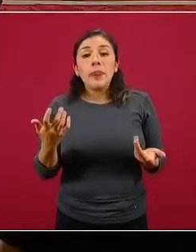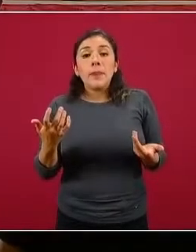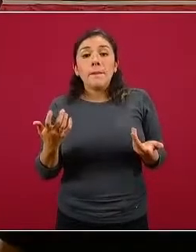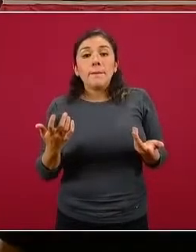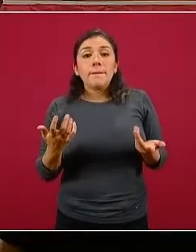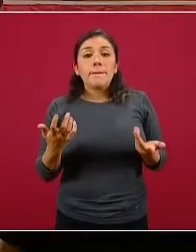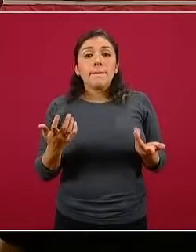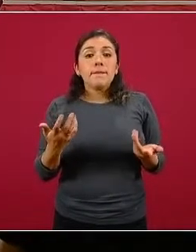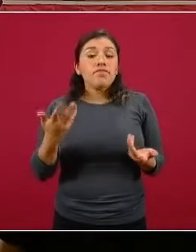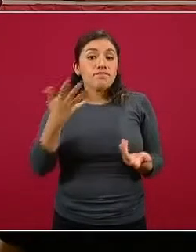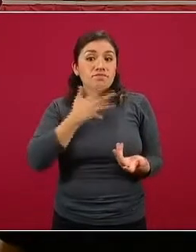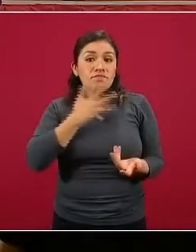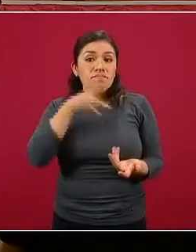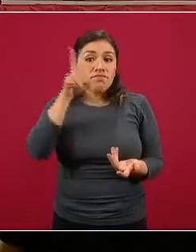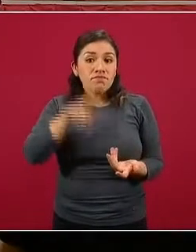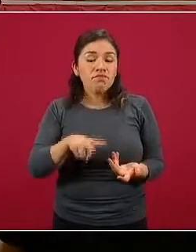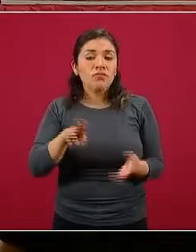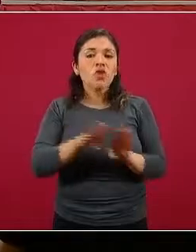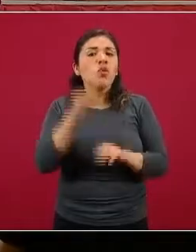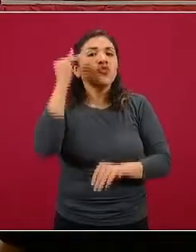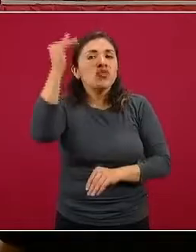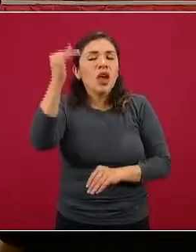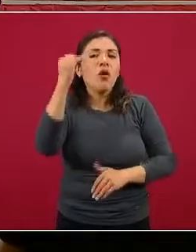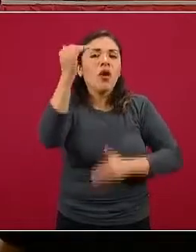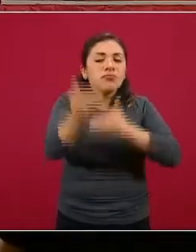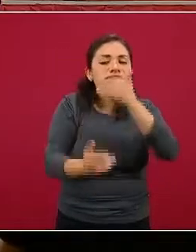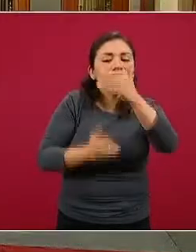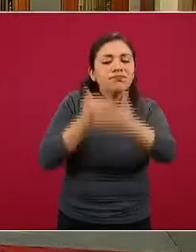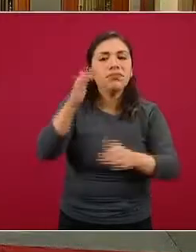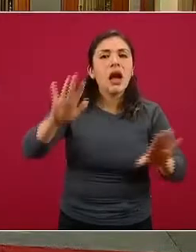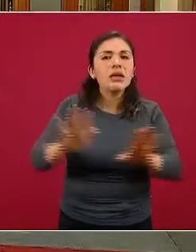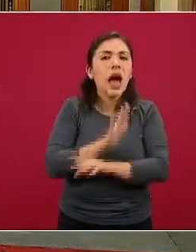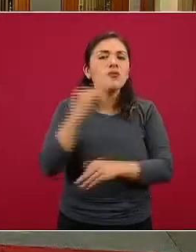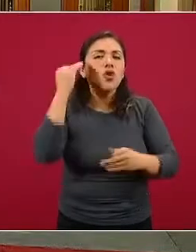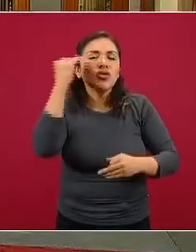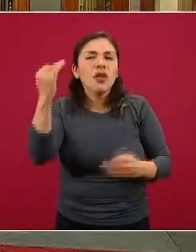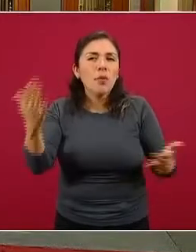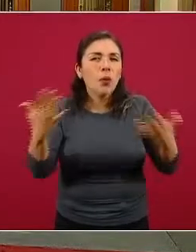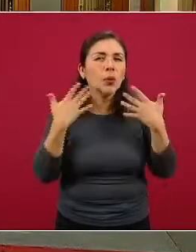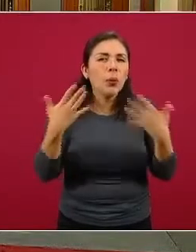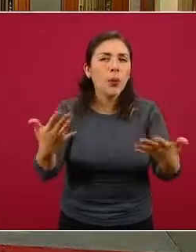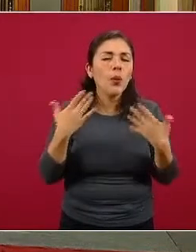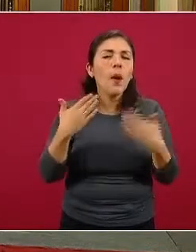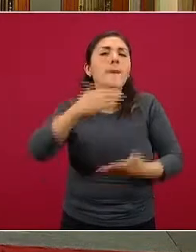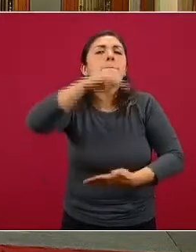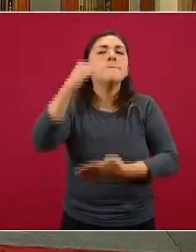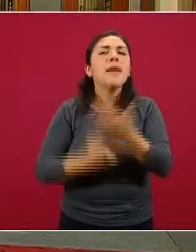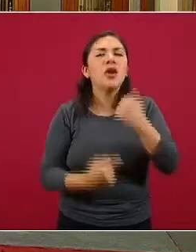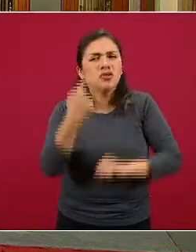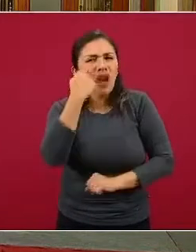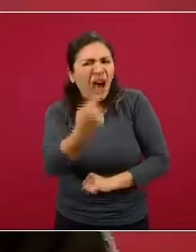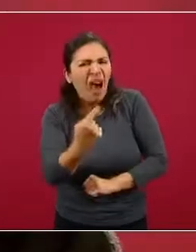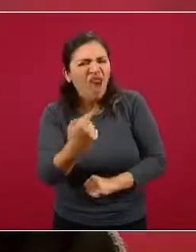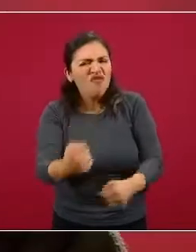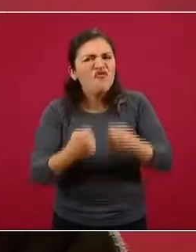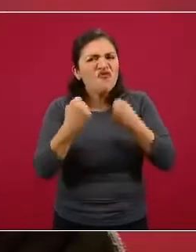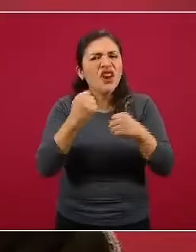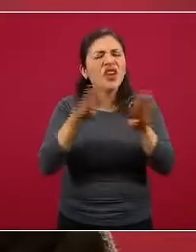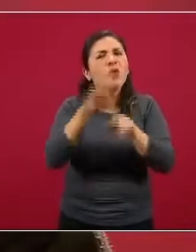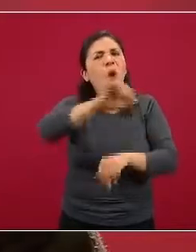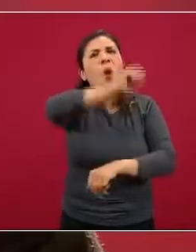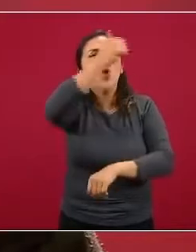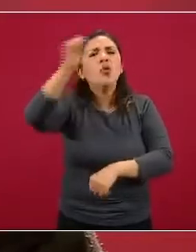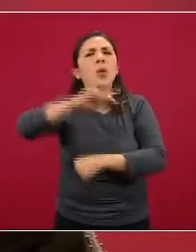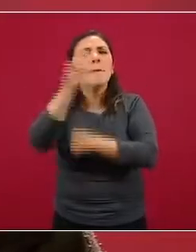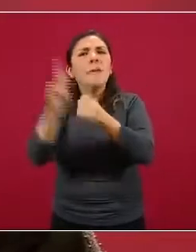y tenemos ciclos estacionales menos marcados que los países que están por el